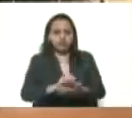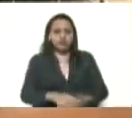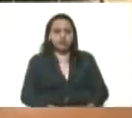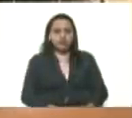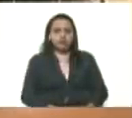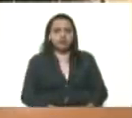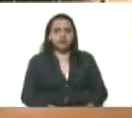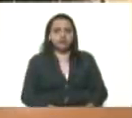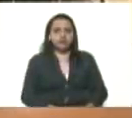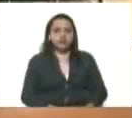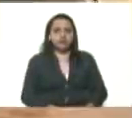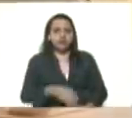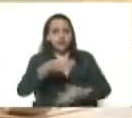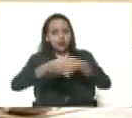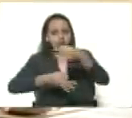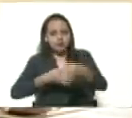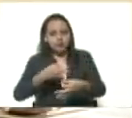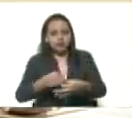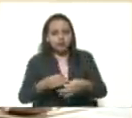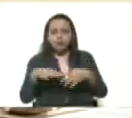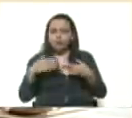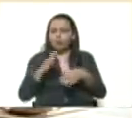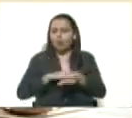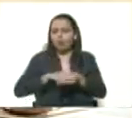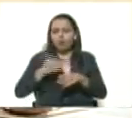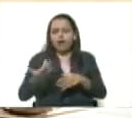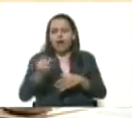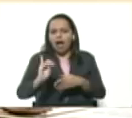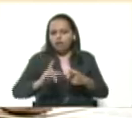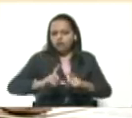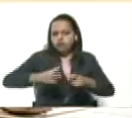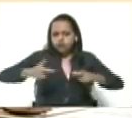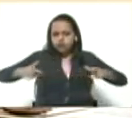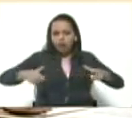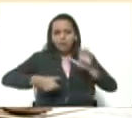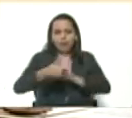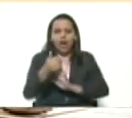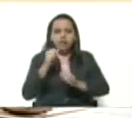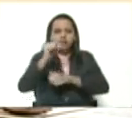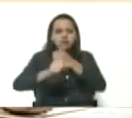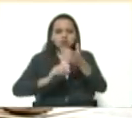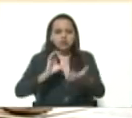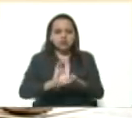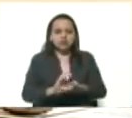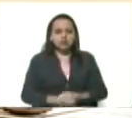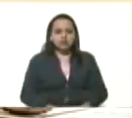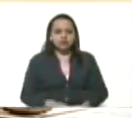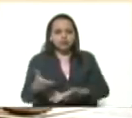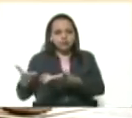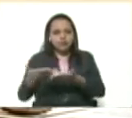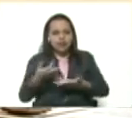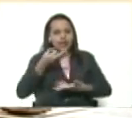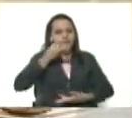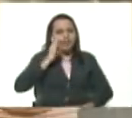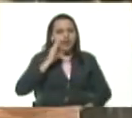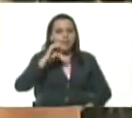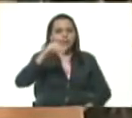estábamos hablando precisamente de las causas. Está llegando mi té de mal ojillo.